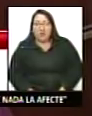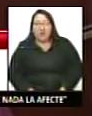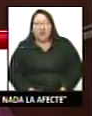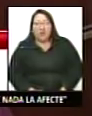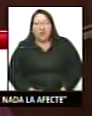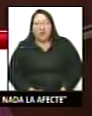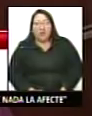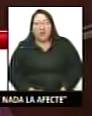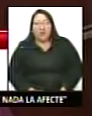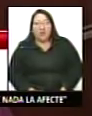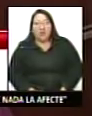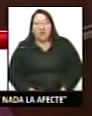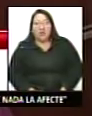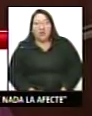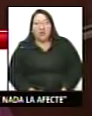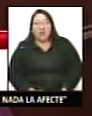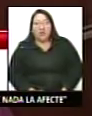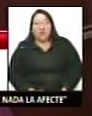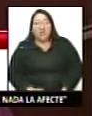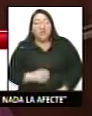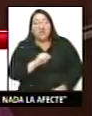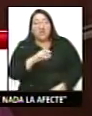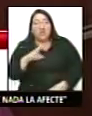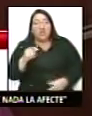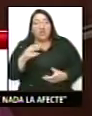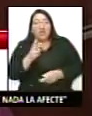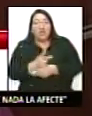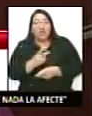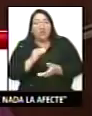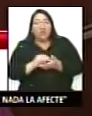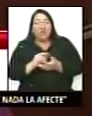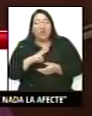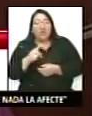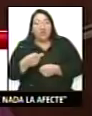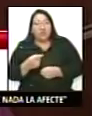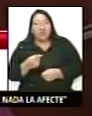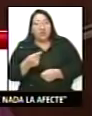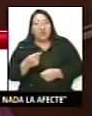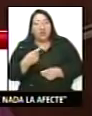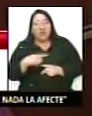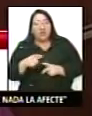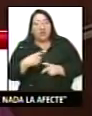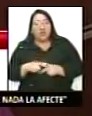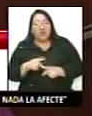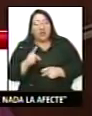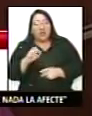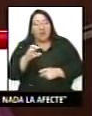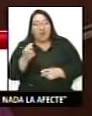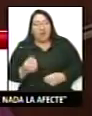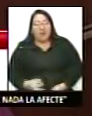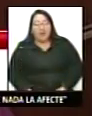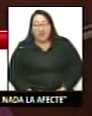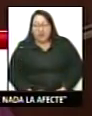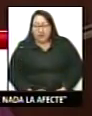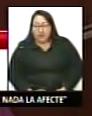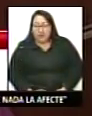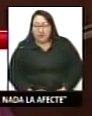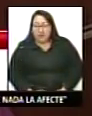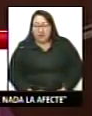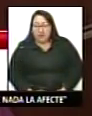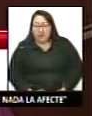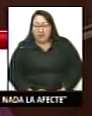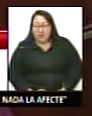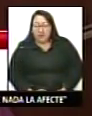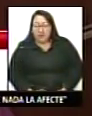está Julio Janco, que conserva más de 2.000 variedades de papa.